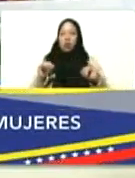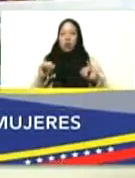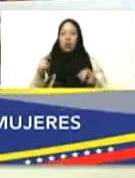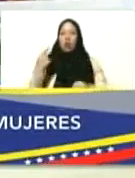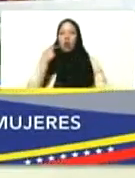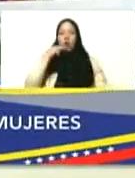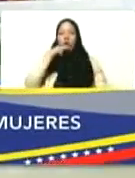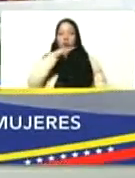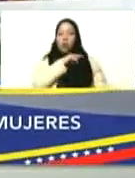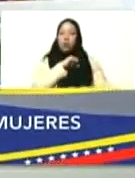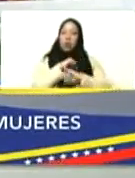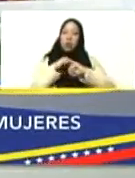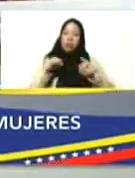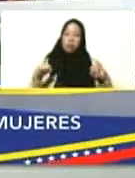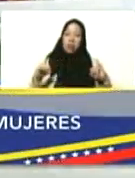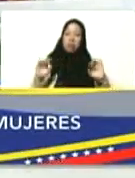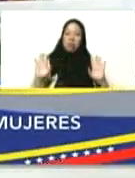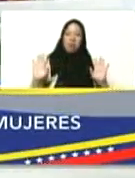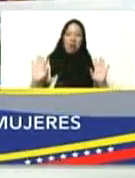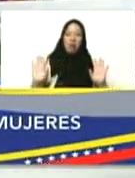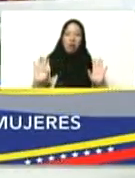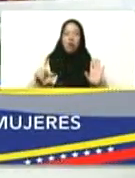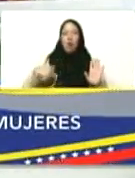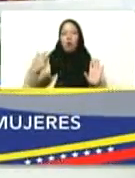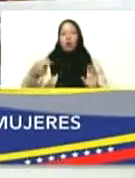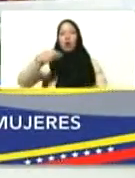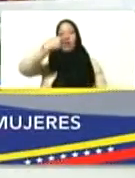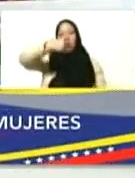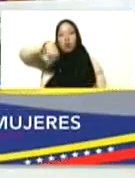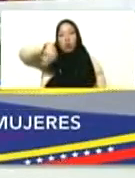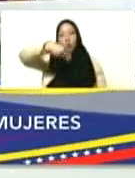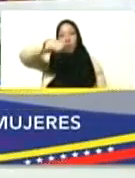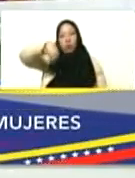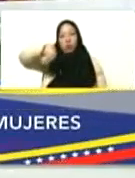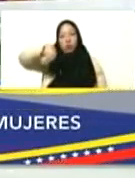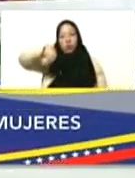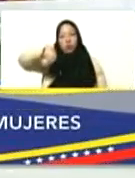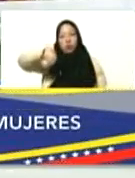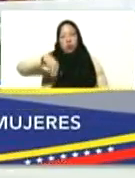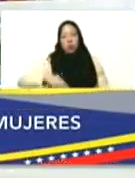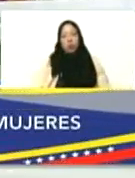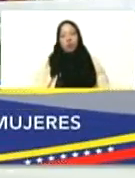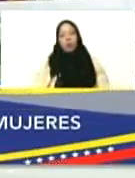octubre. Ya viene noviembre.